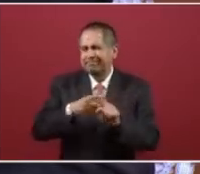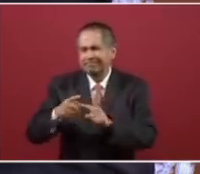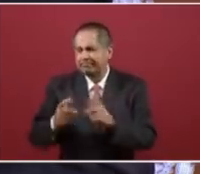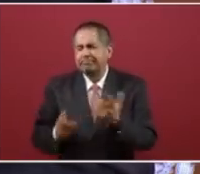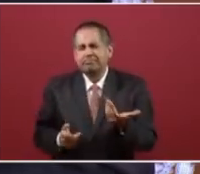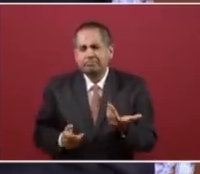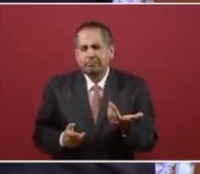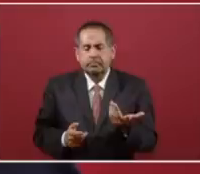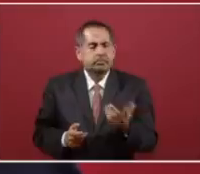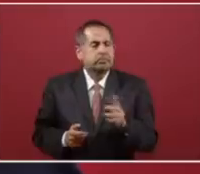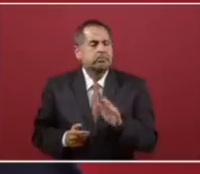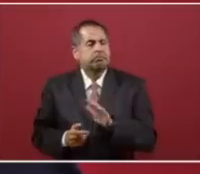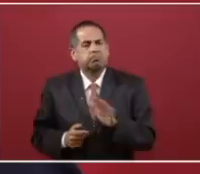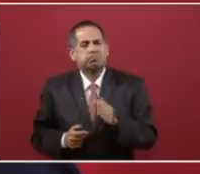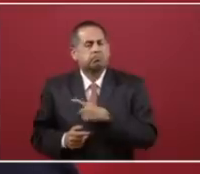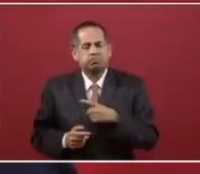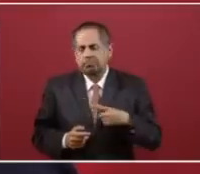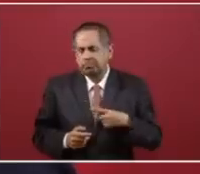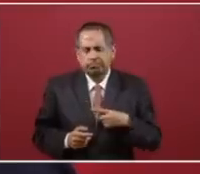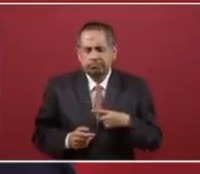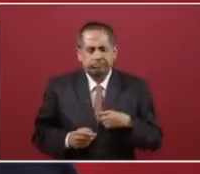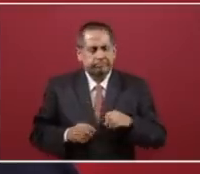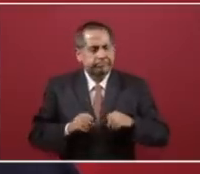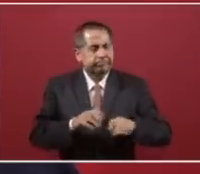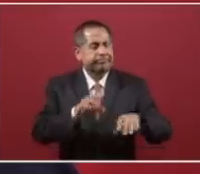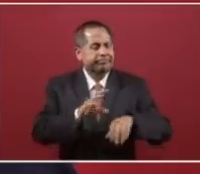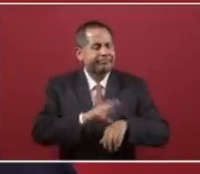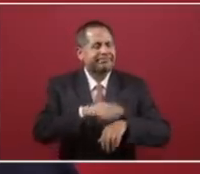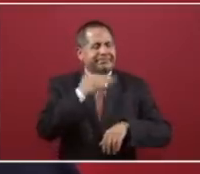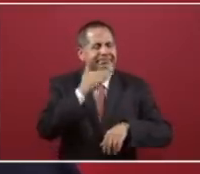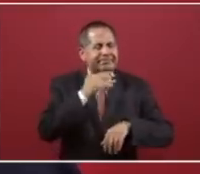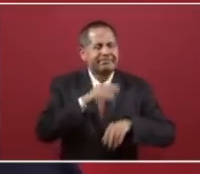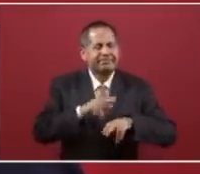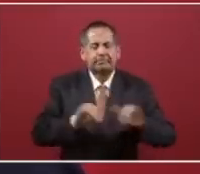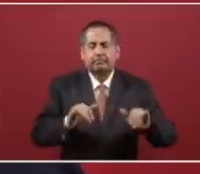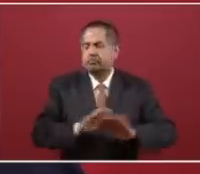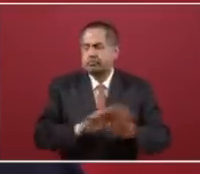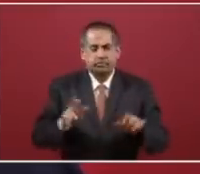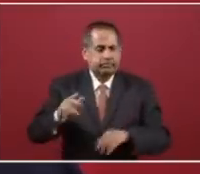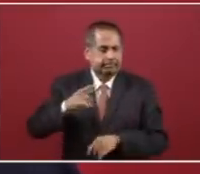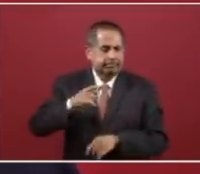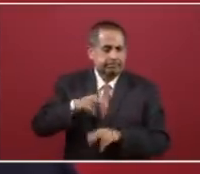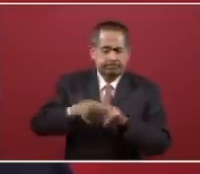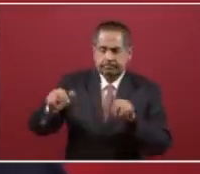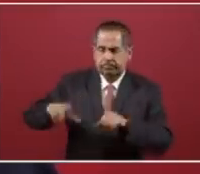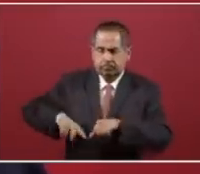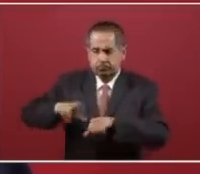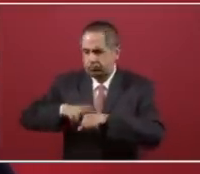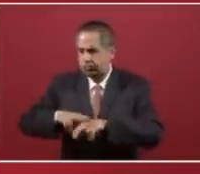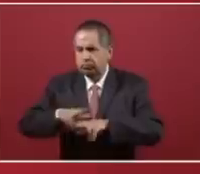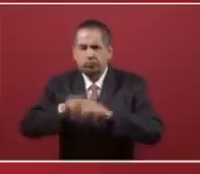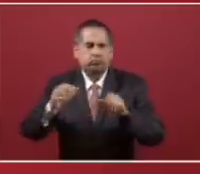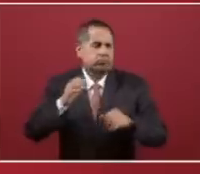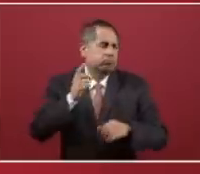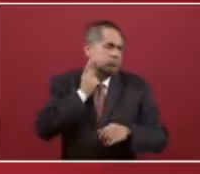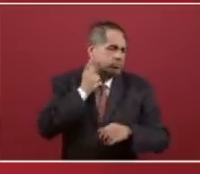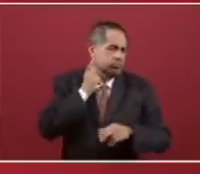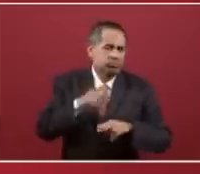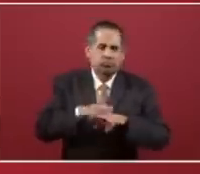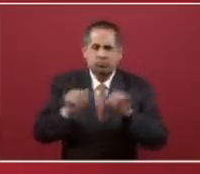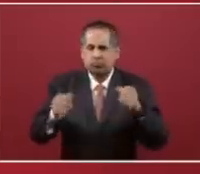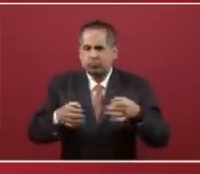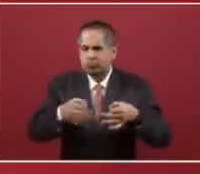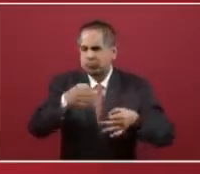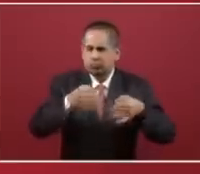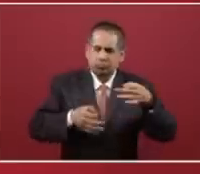no se debe de permitir la corrupción ni en el poder ejecutivo ni en el poder legislativo ni en el poder